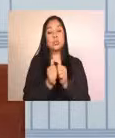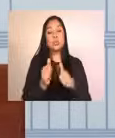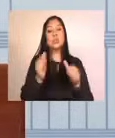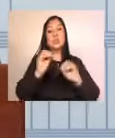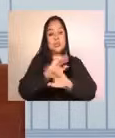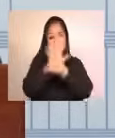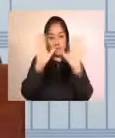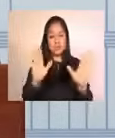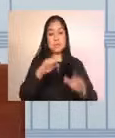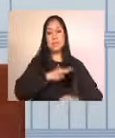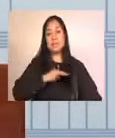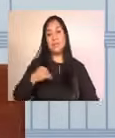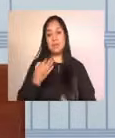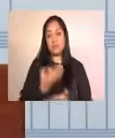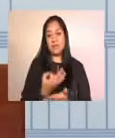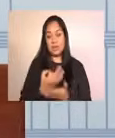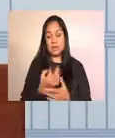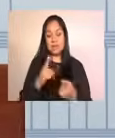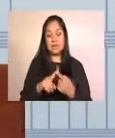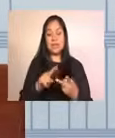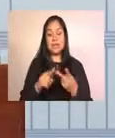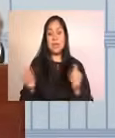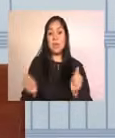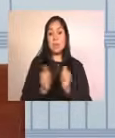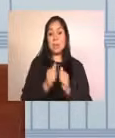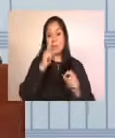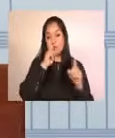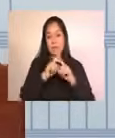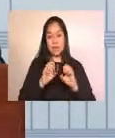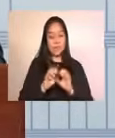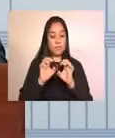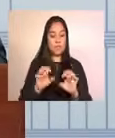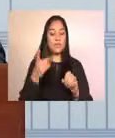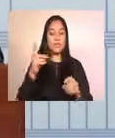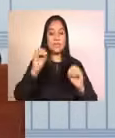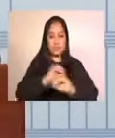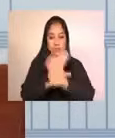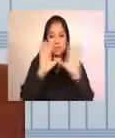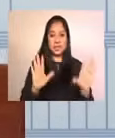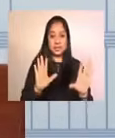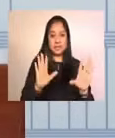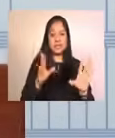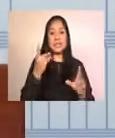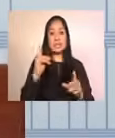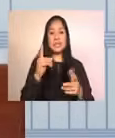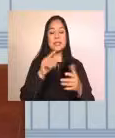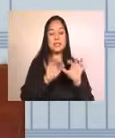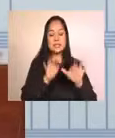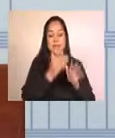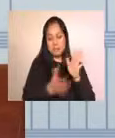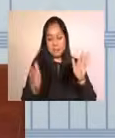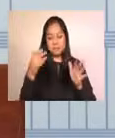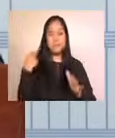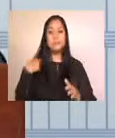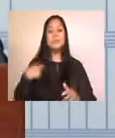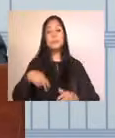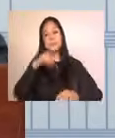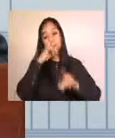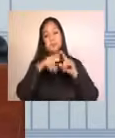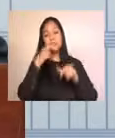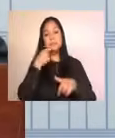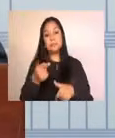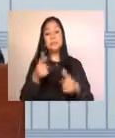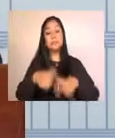de Minfin, también va a estar acompañado estos esfuerzos de transparencia desde CEGEPLAN. Luego, también a nivel